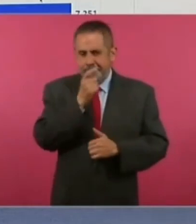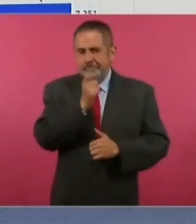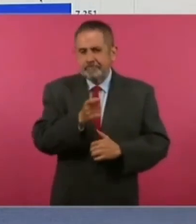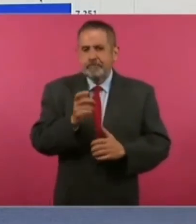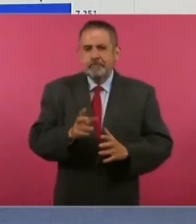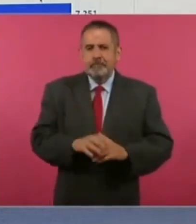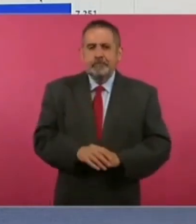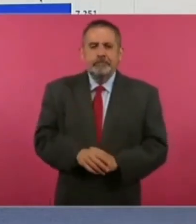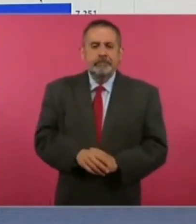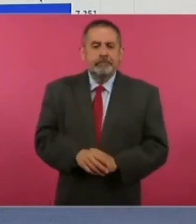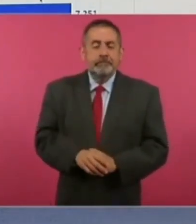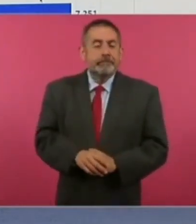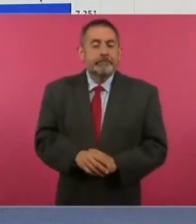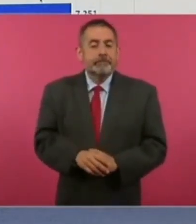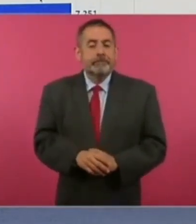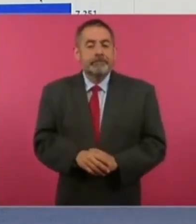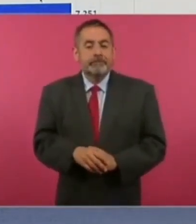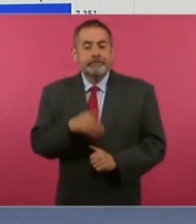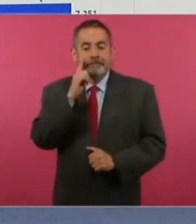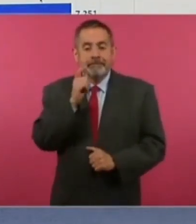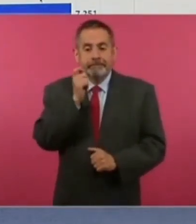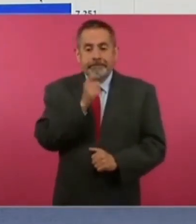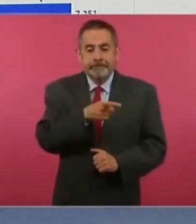Sí. Porque aquí